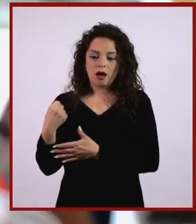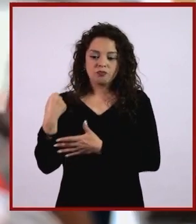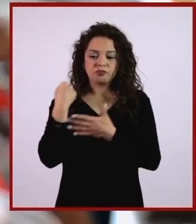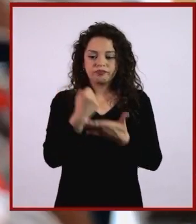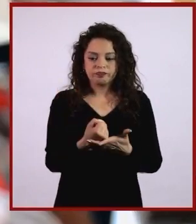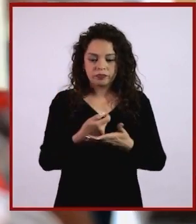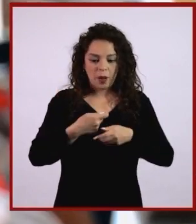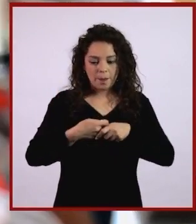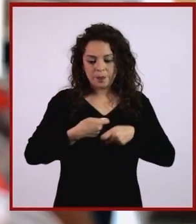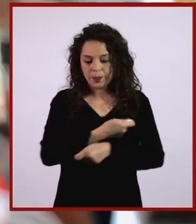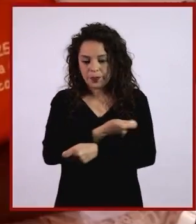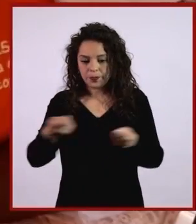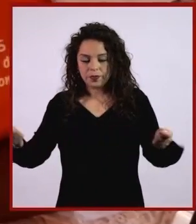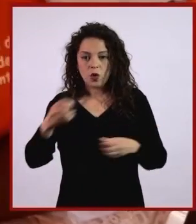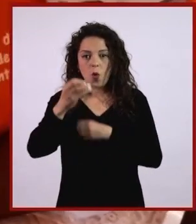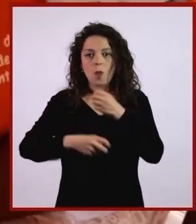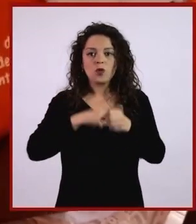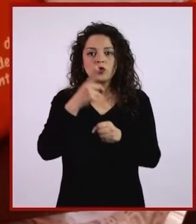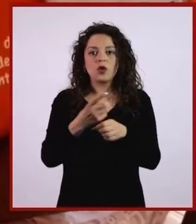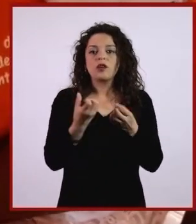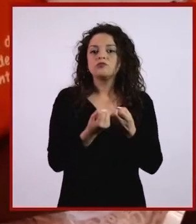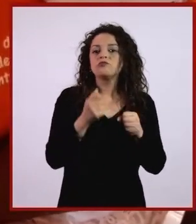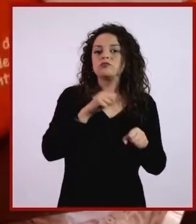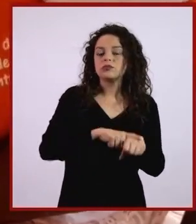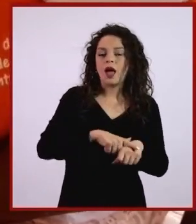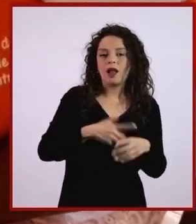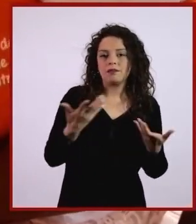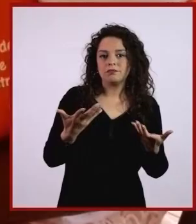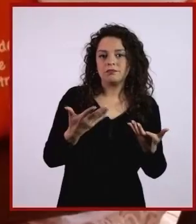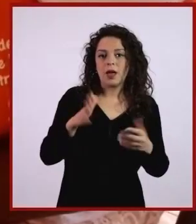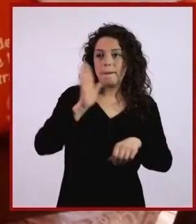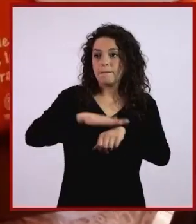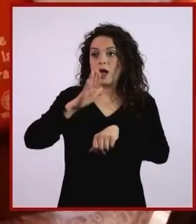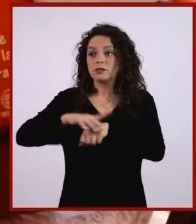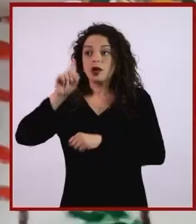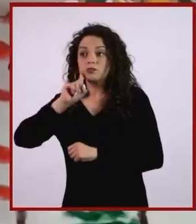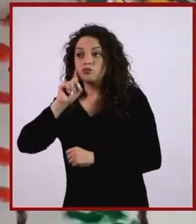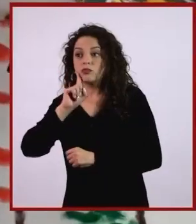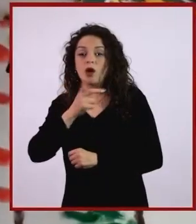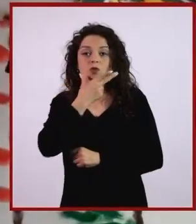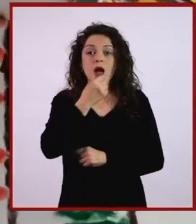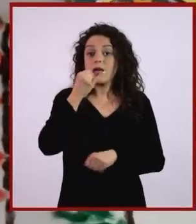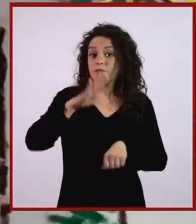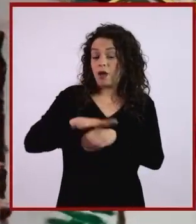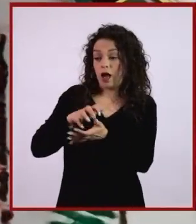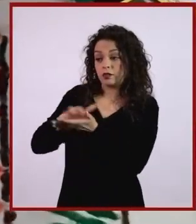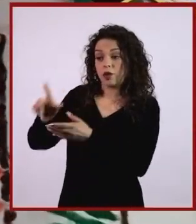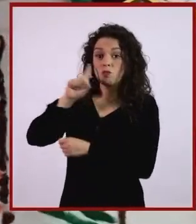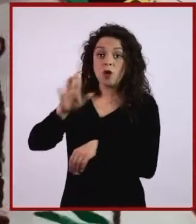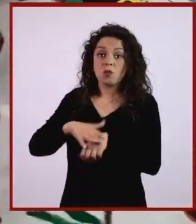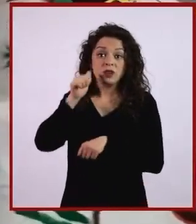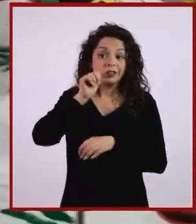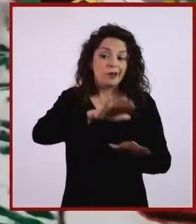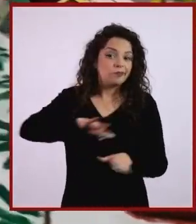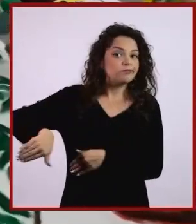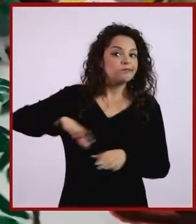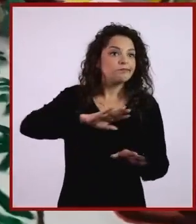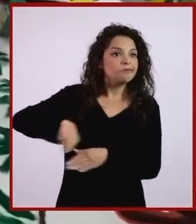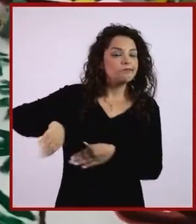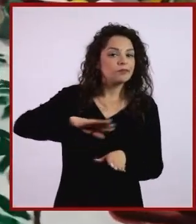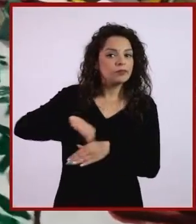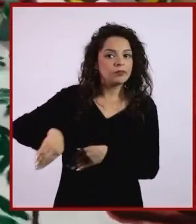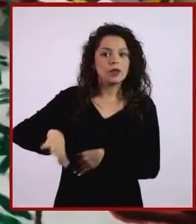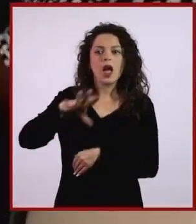y sobre todo una mejor distribución de las oportunidades sociales. Mientras más mujeres y más hombres, sobre todo mujeres, porque han sido las más